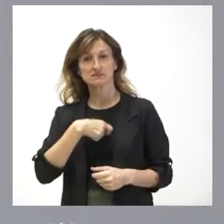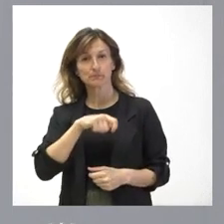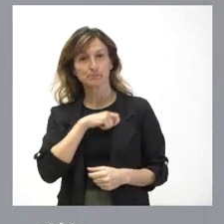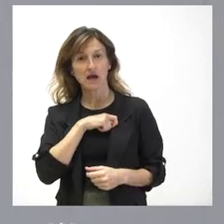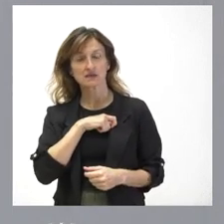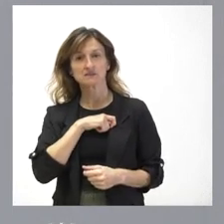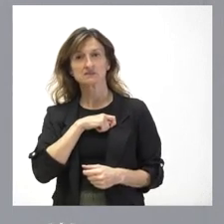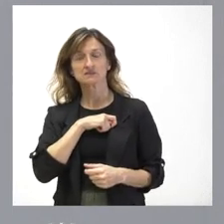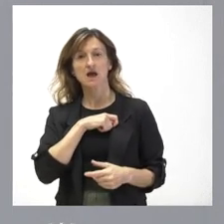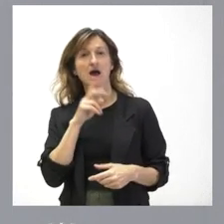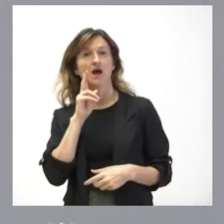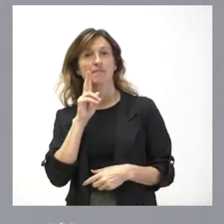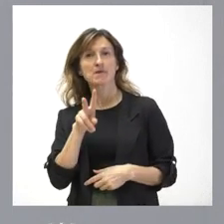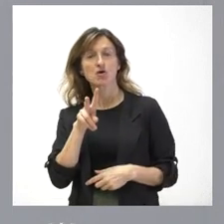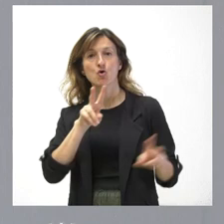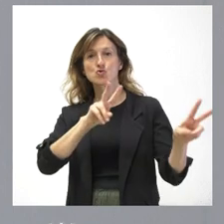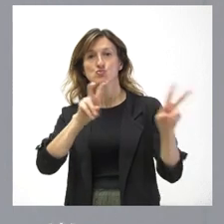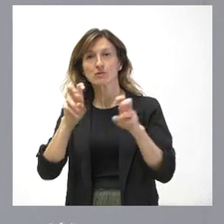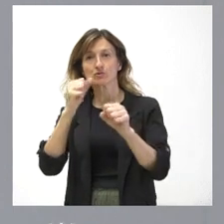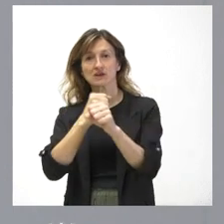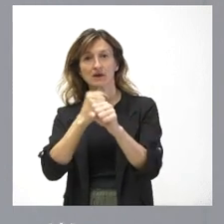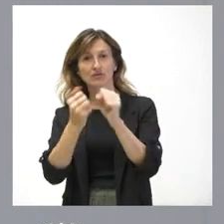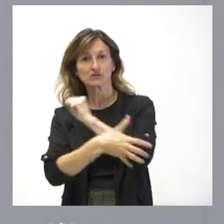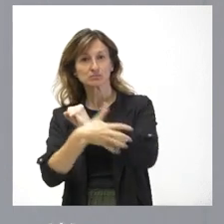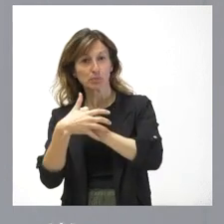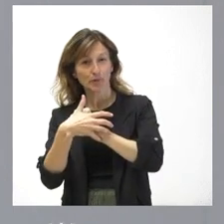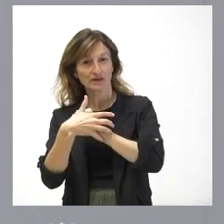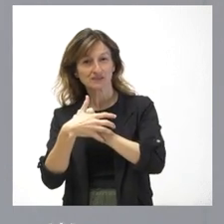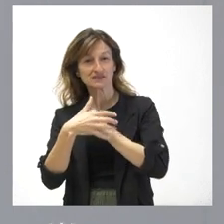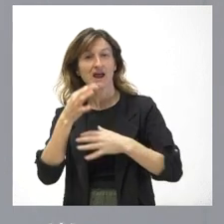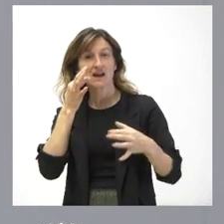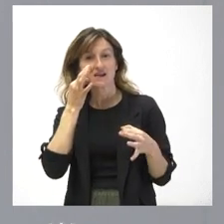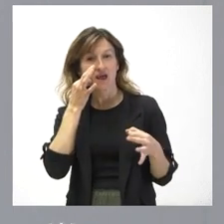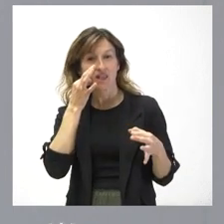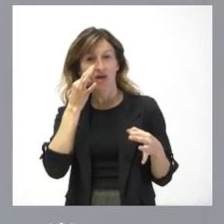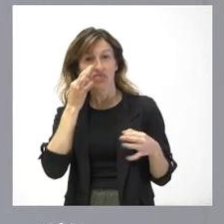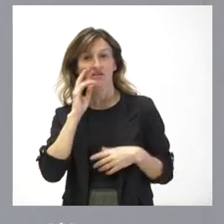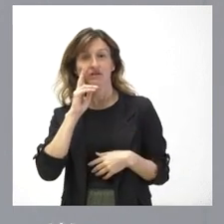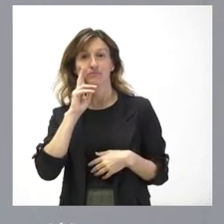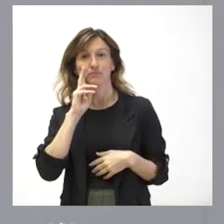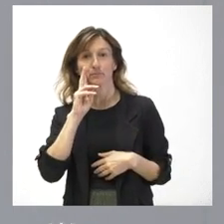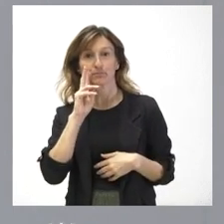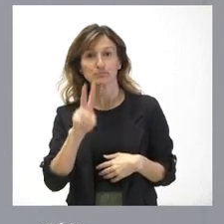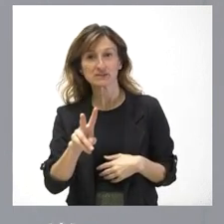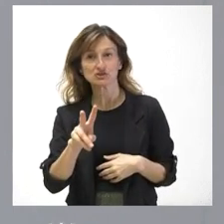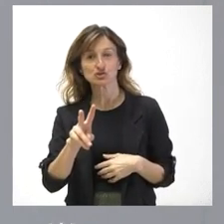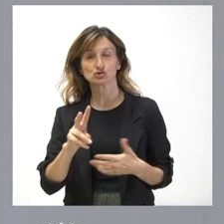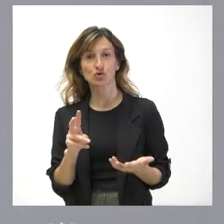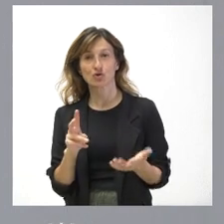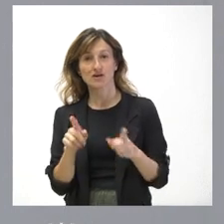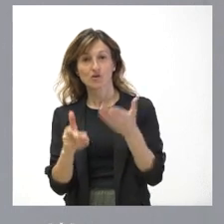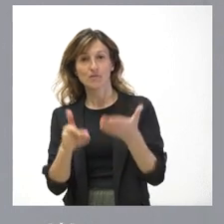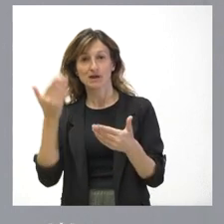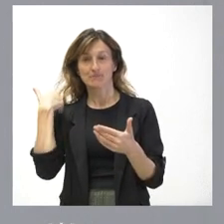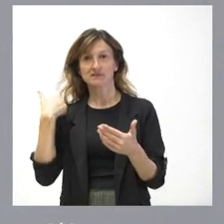lo que se ha dado en Llamar los nuevos trabajadores pobres que esta es una realidad que hemos visto con menos intensidad en el pasado en el